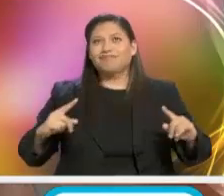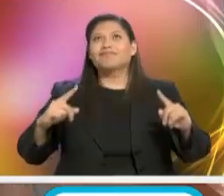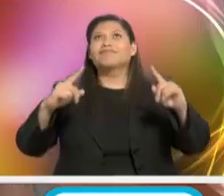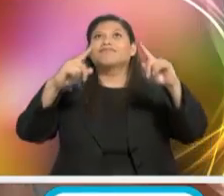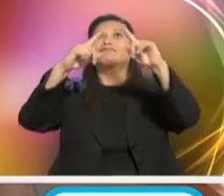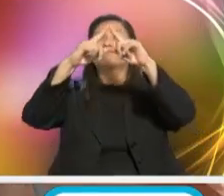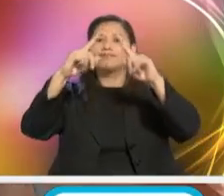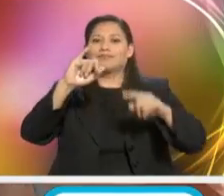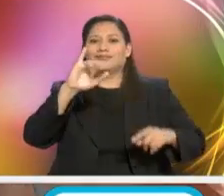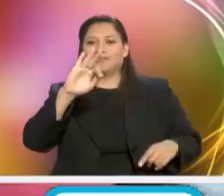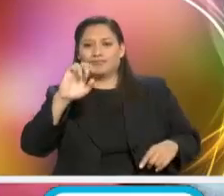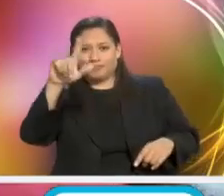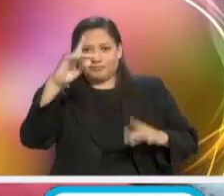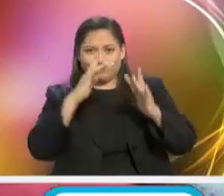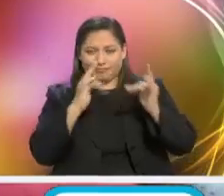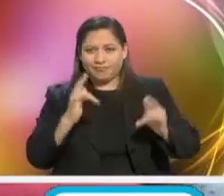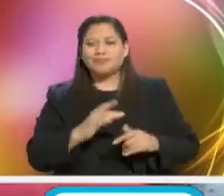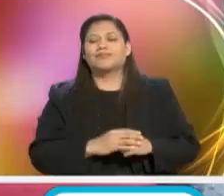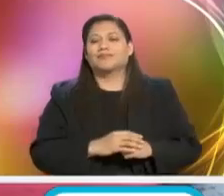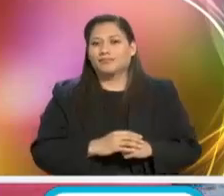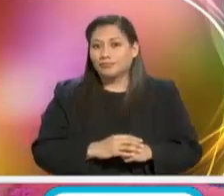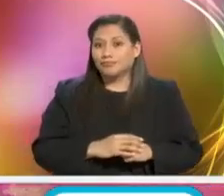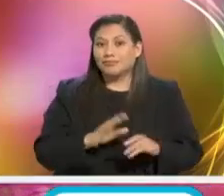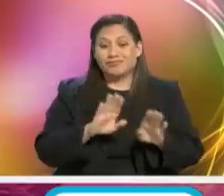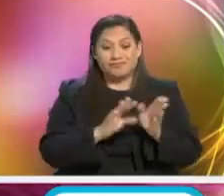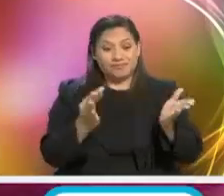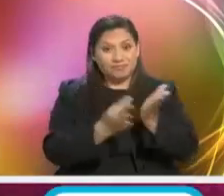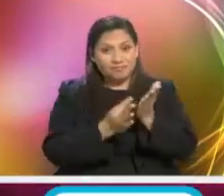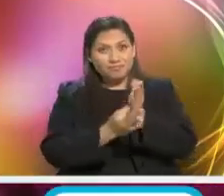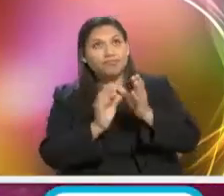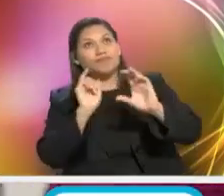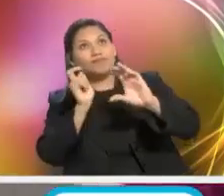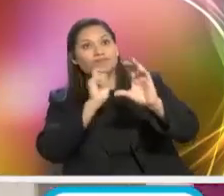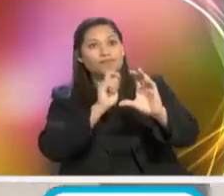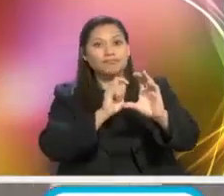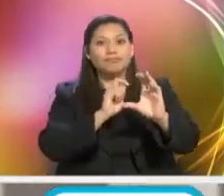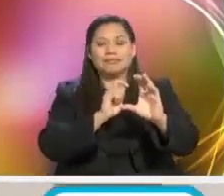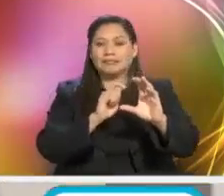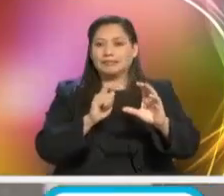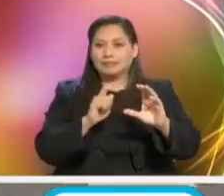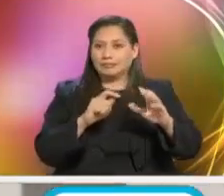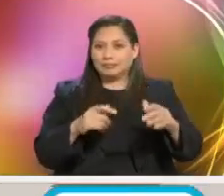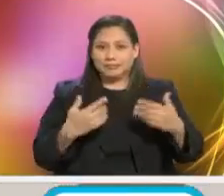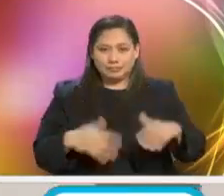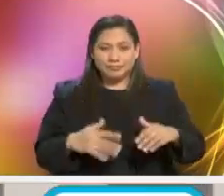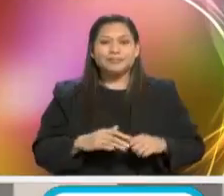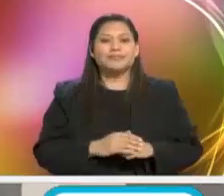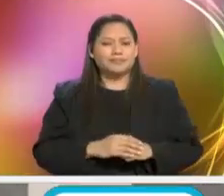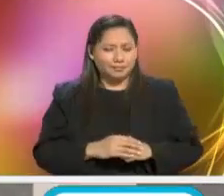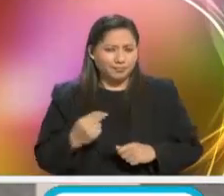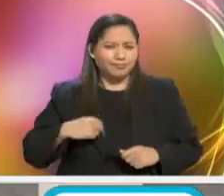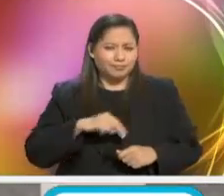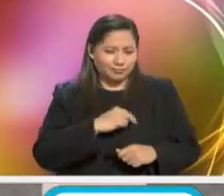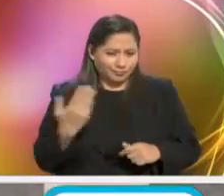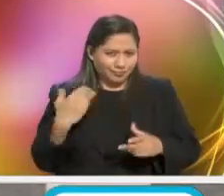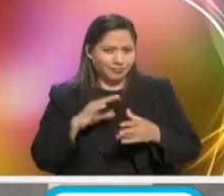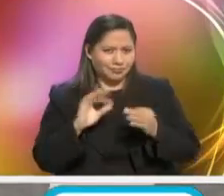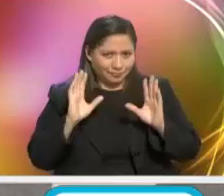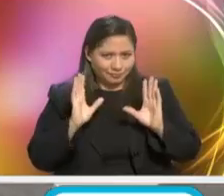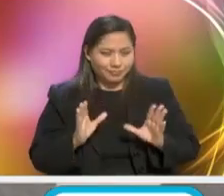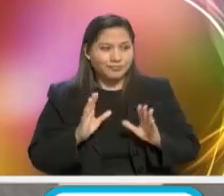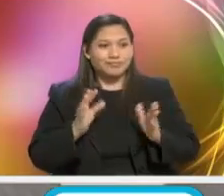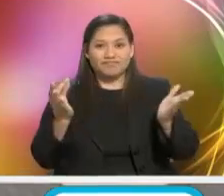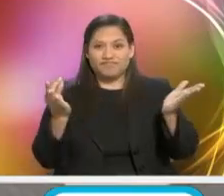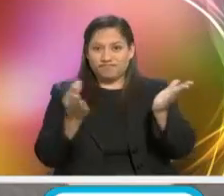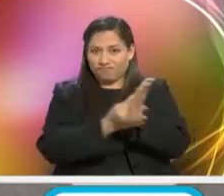Sí, además gigantesco. O sea, porque, o sea, tanto metal junto, caray, ¿no? Y en aquella época, sí, ¿no? Sí, claro, porque ya hemos hablado, o sea, el